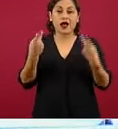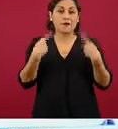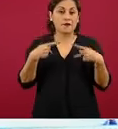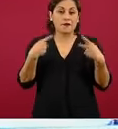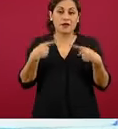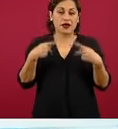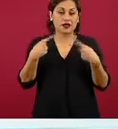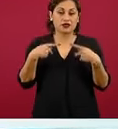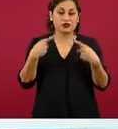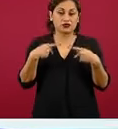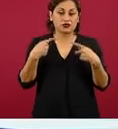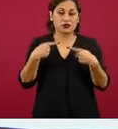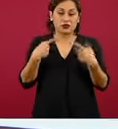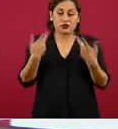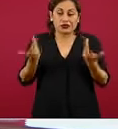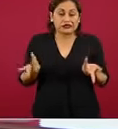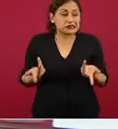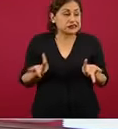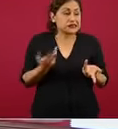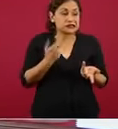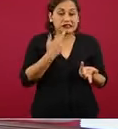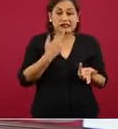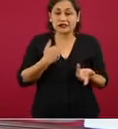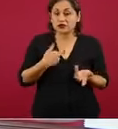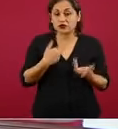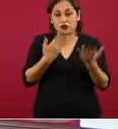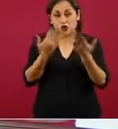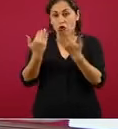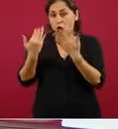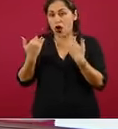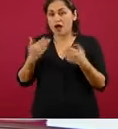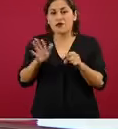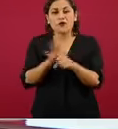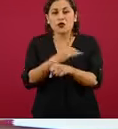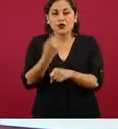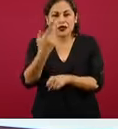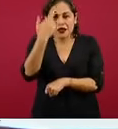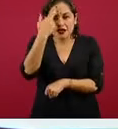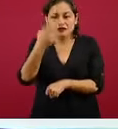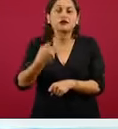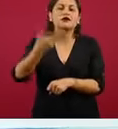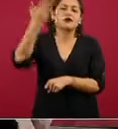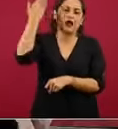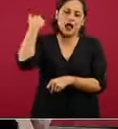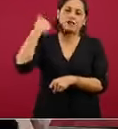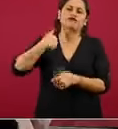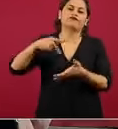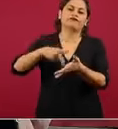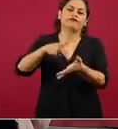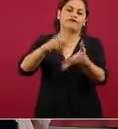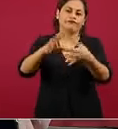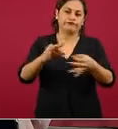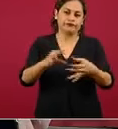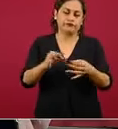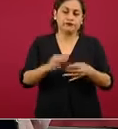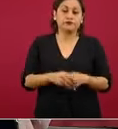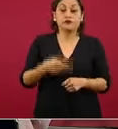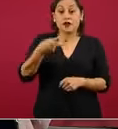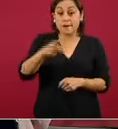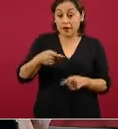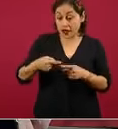poder tener posibilidades de resultados por muchas razones que ya hemos explicado. Sin embargo, los casos de las últimas 2